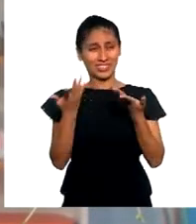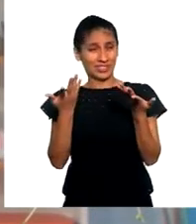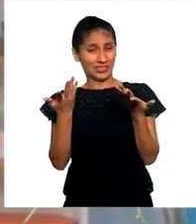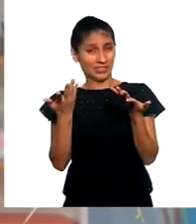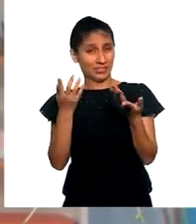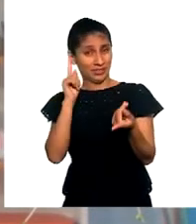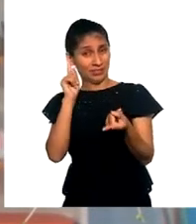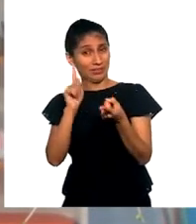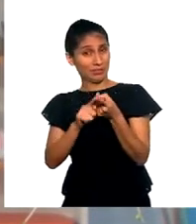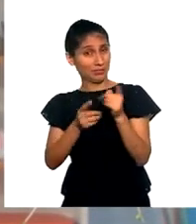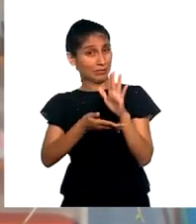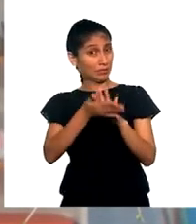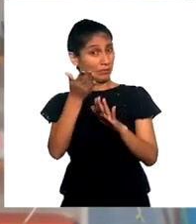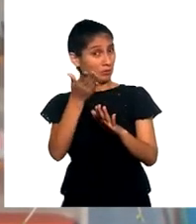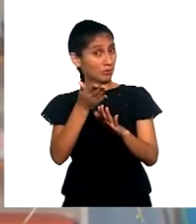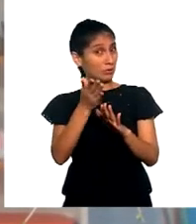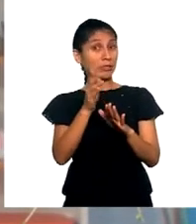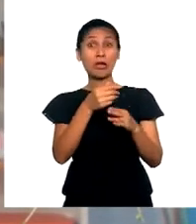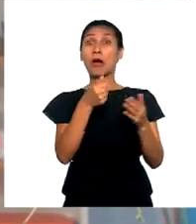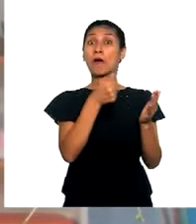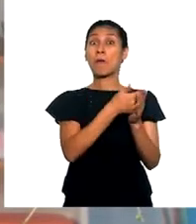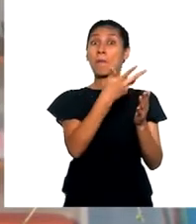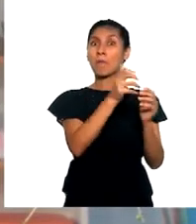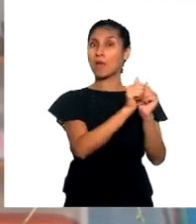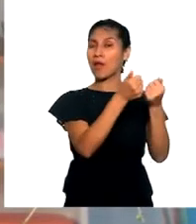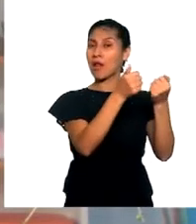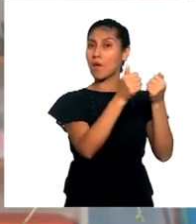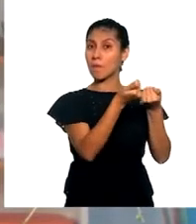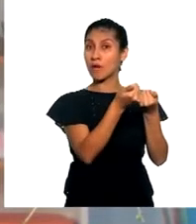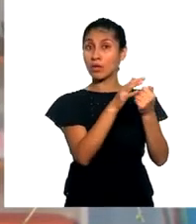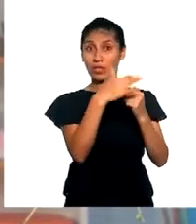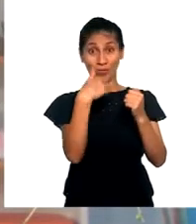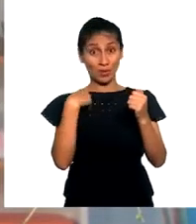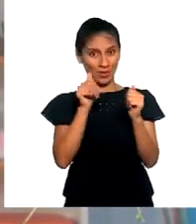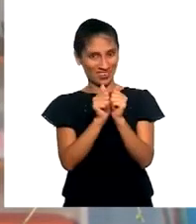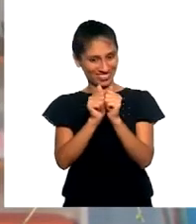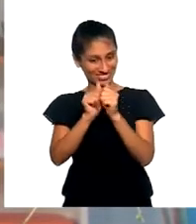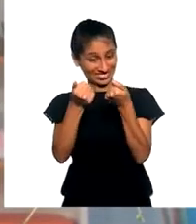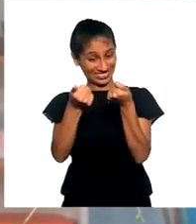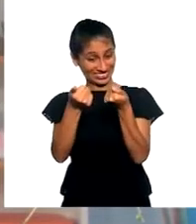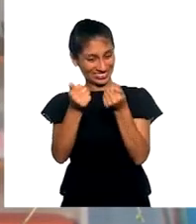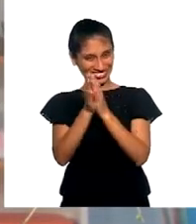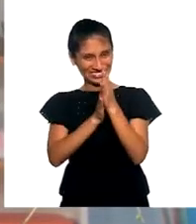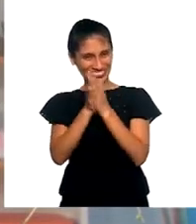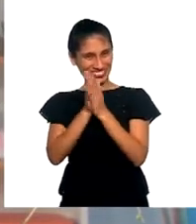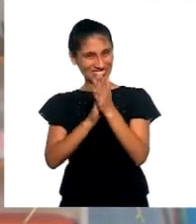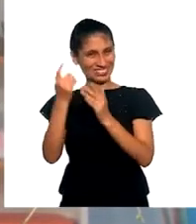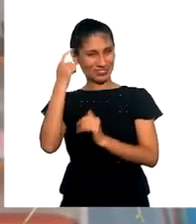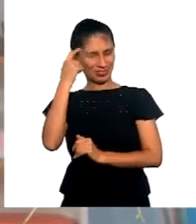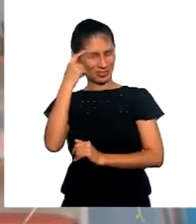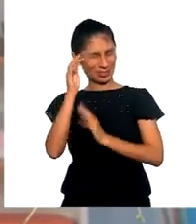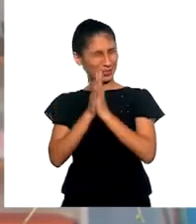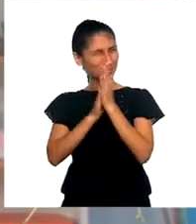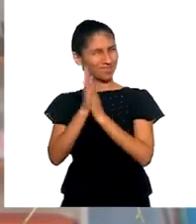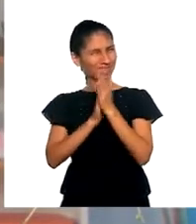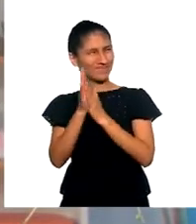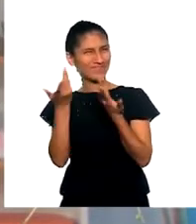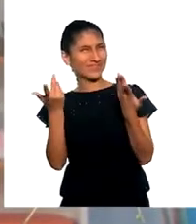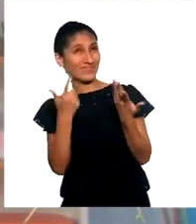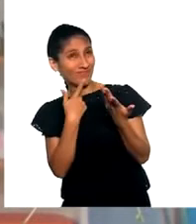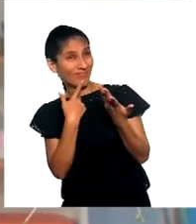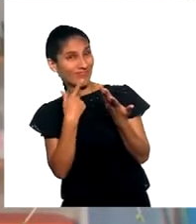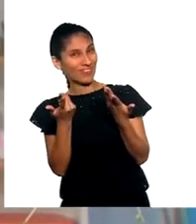hasta llegar a la panadería y ahí ya con el pan en la mano le metí la técnica de pensar tres veces si